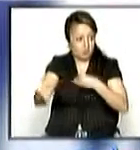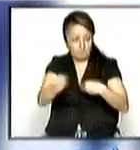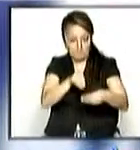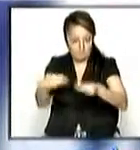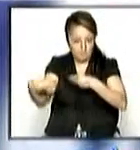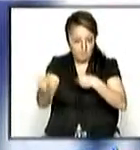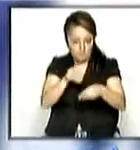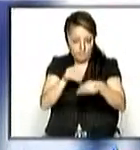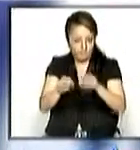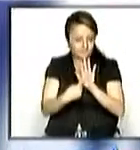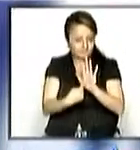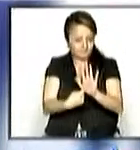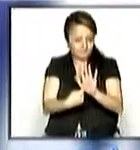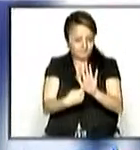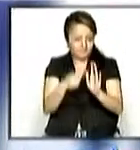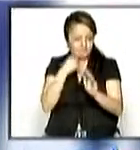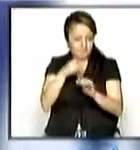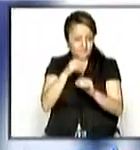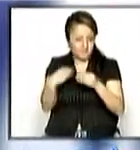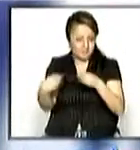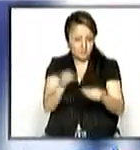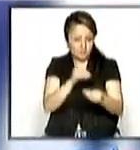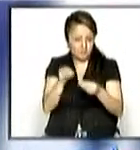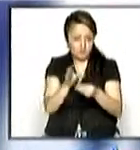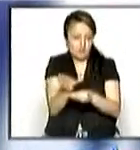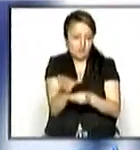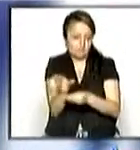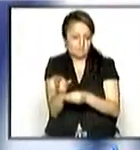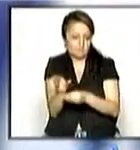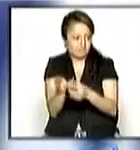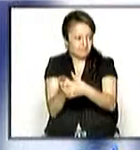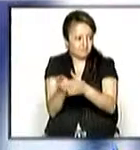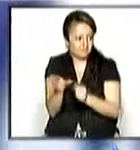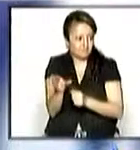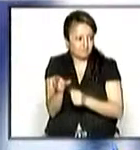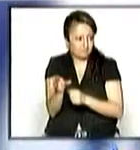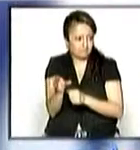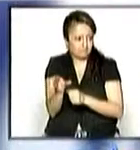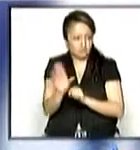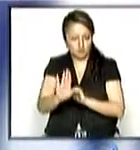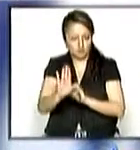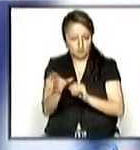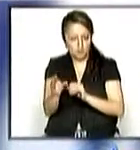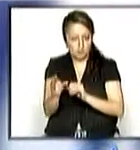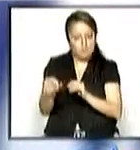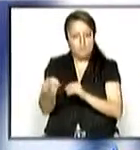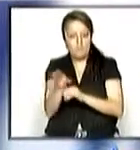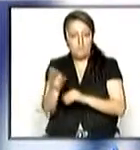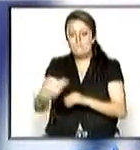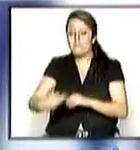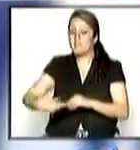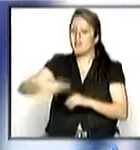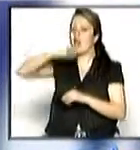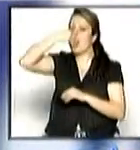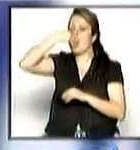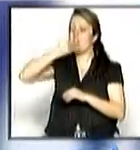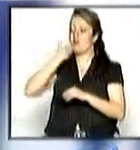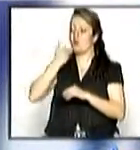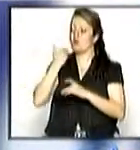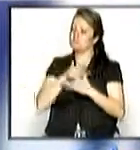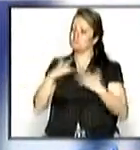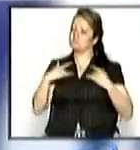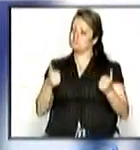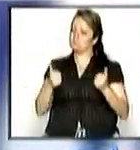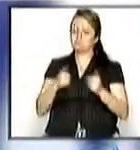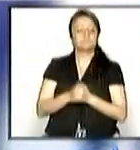no es acrílica, sino nylon resinosa, ¿sí? Flexible, que nos ayuda a tener una mejor salud.